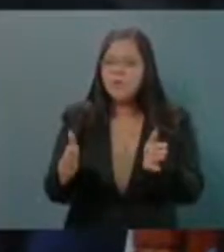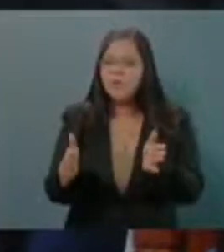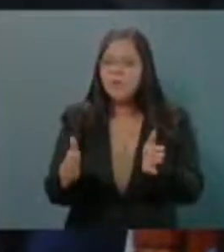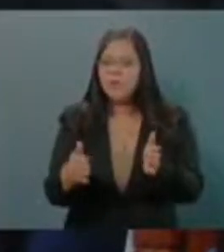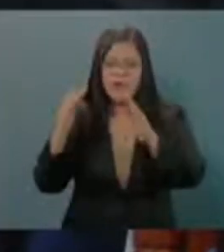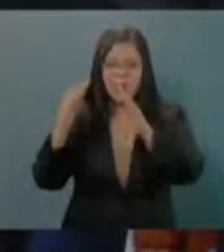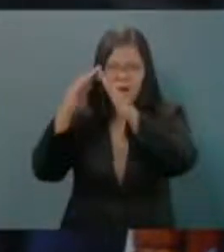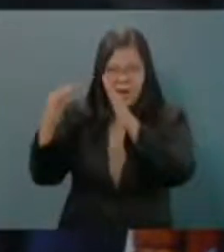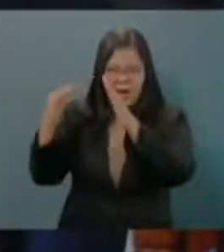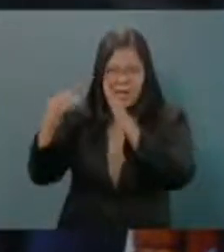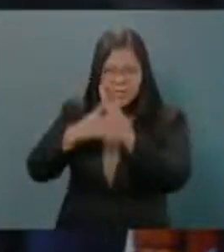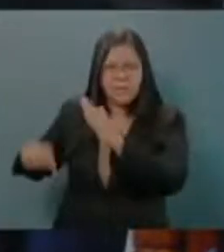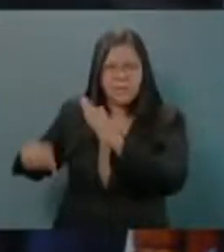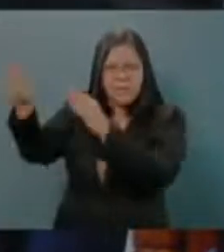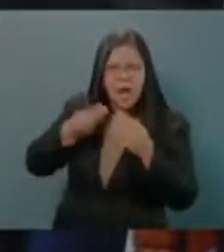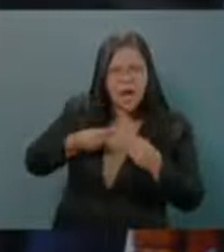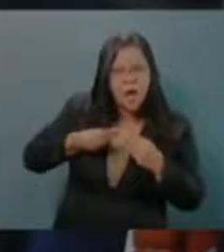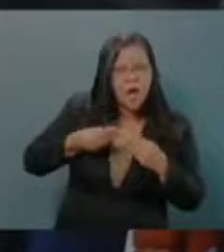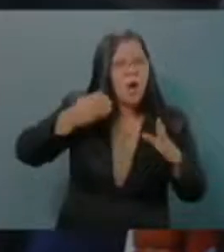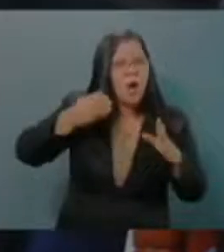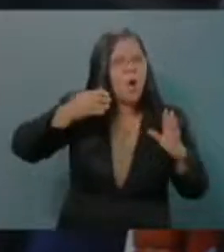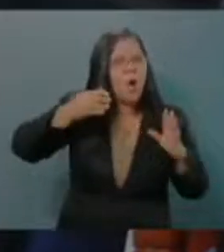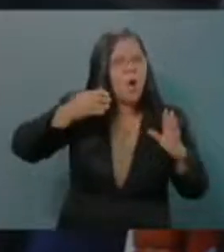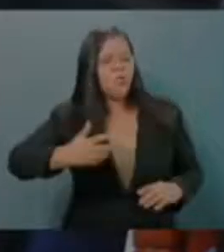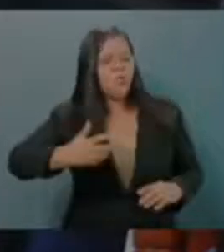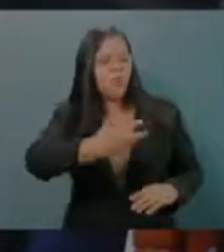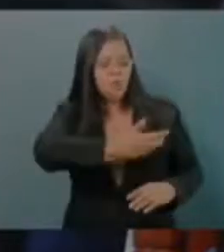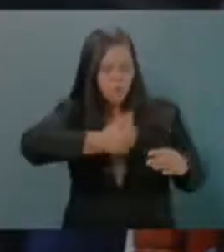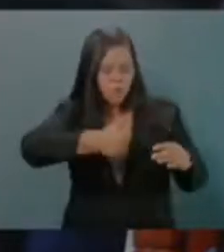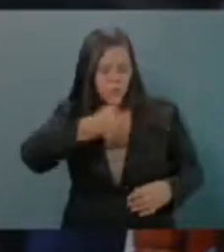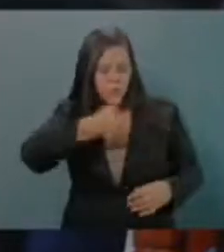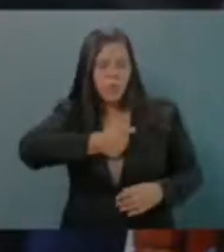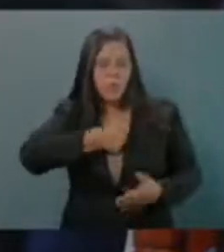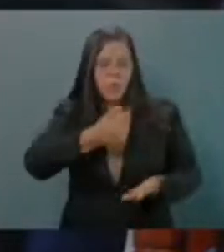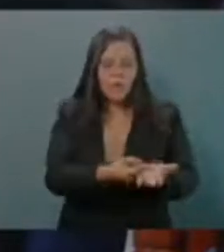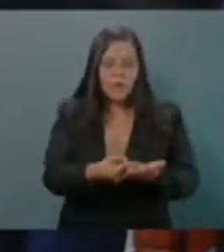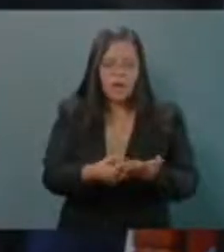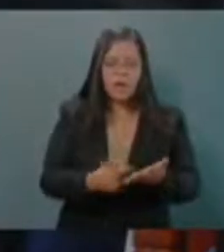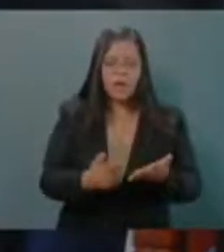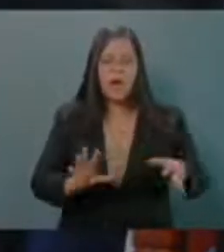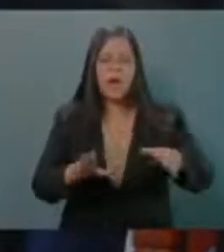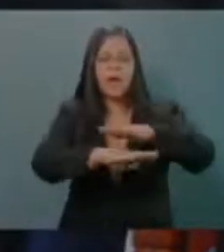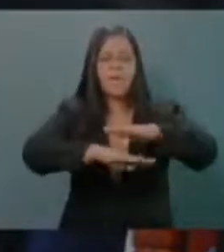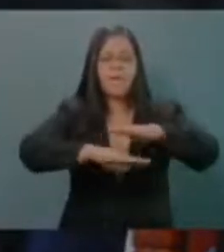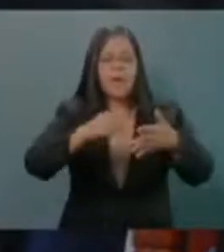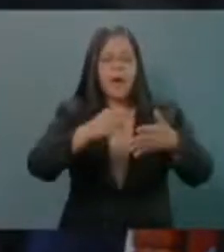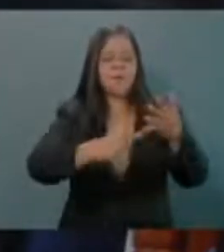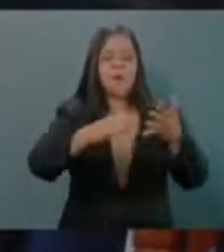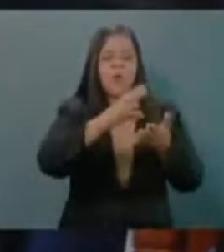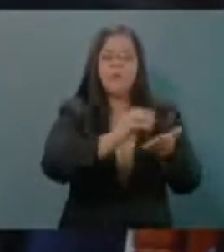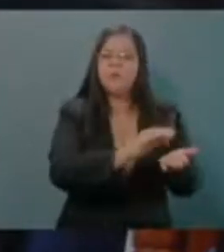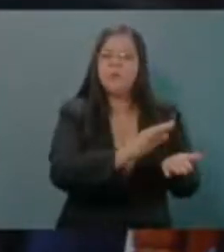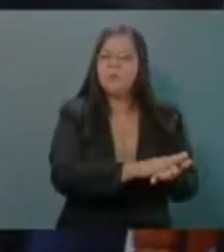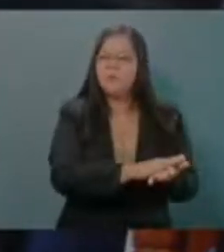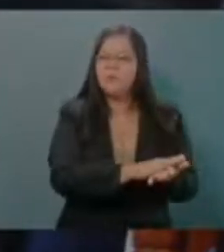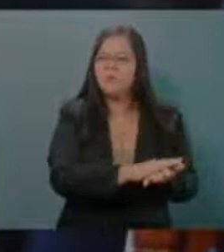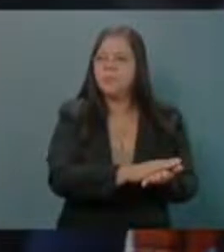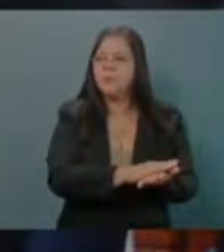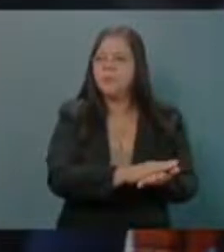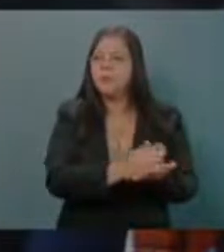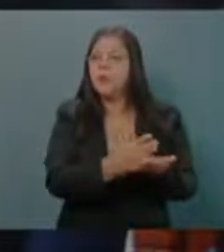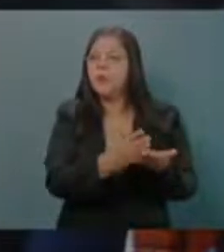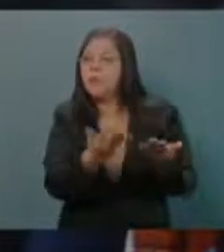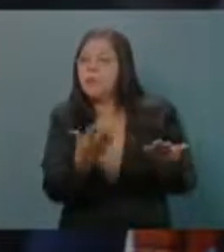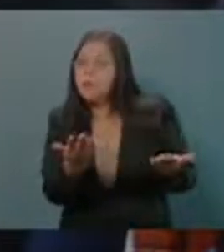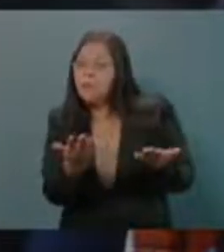Capres o la que podamos definir como legisladores, como la Constitución nos da la potestad?